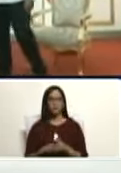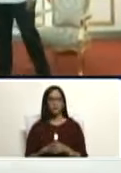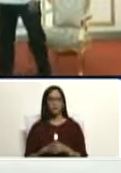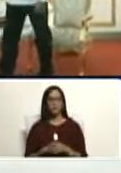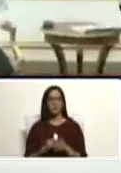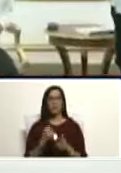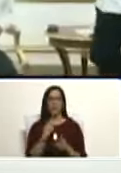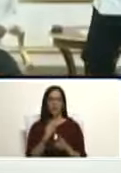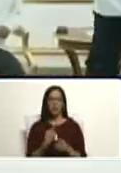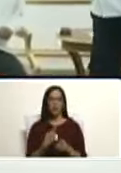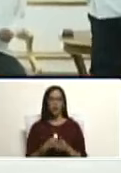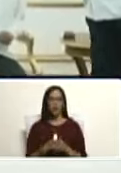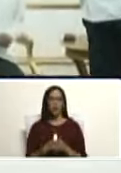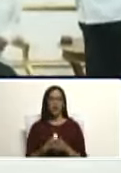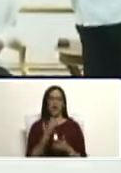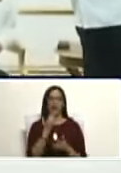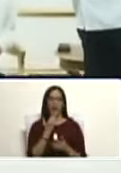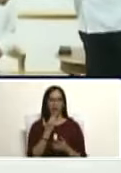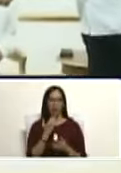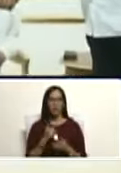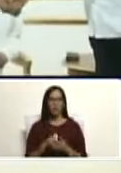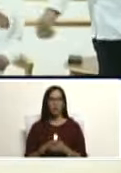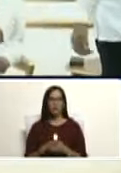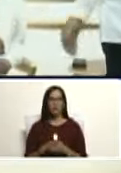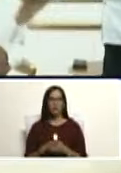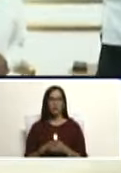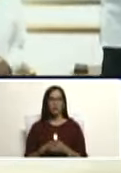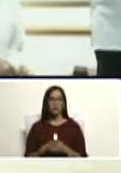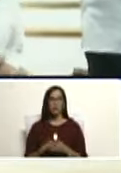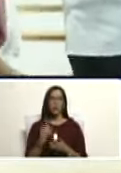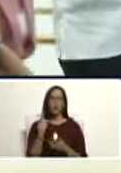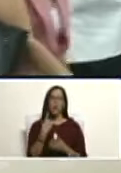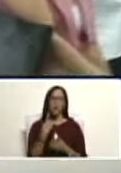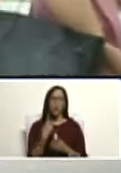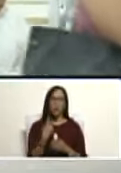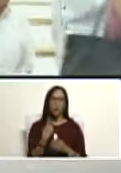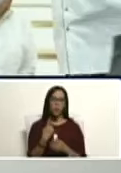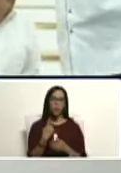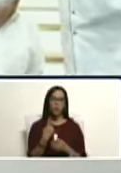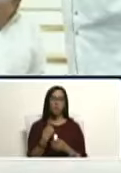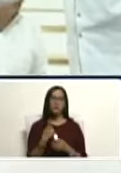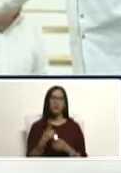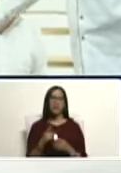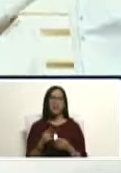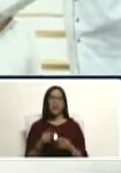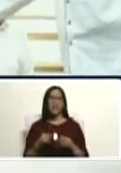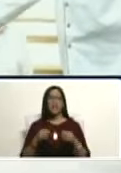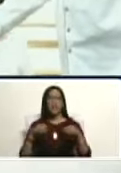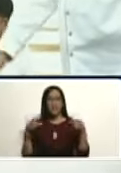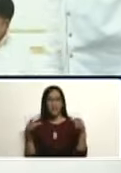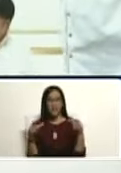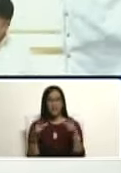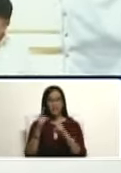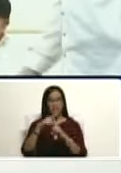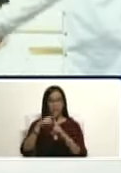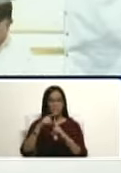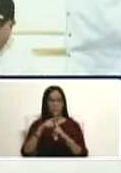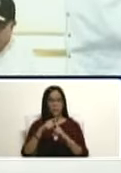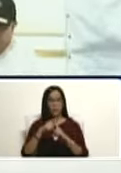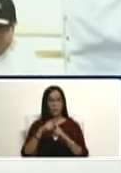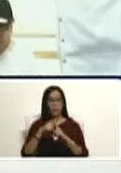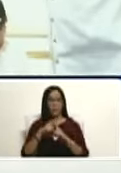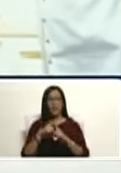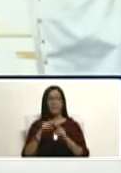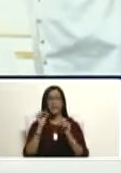1992, que dijo algo así: una especie está en peligro de extinción, la especie